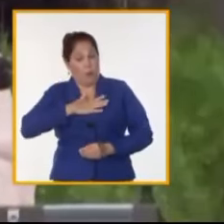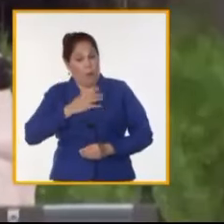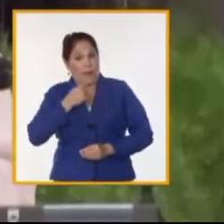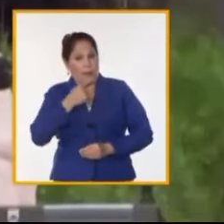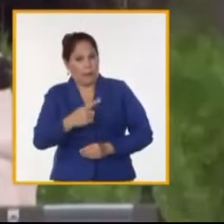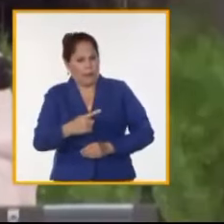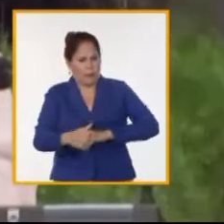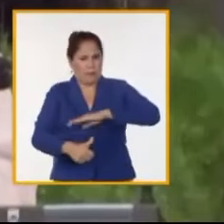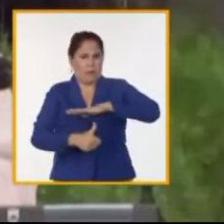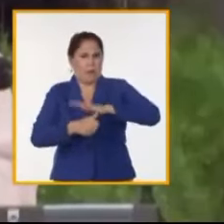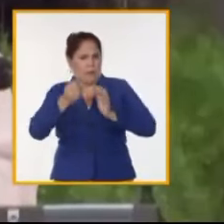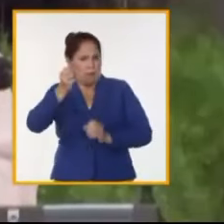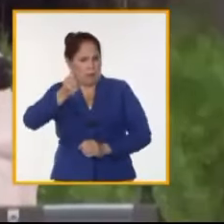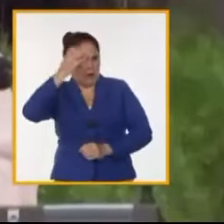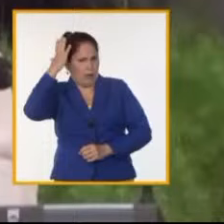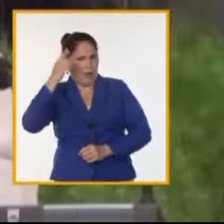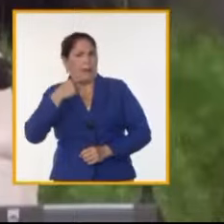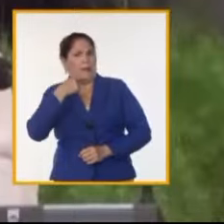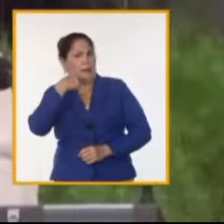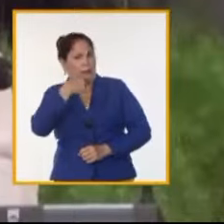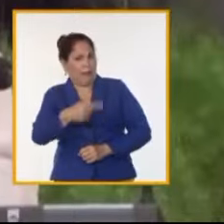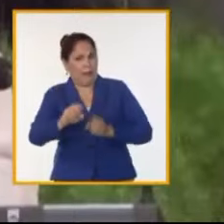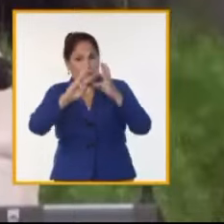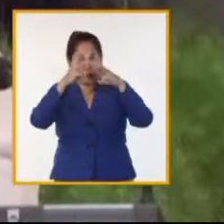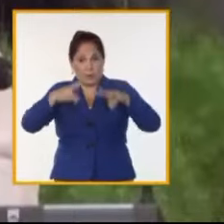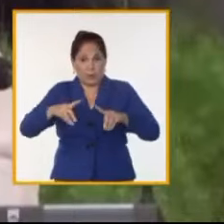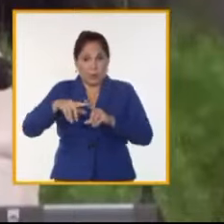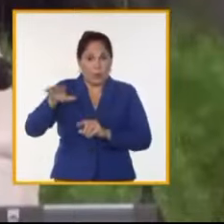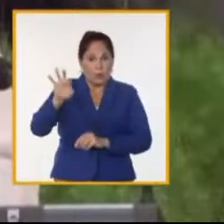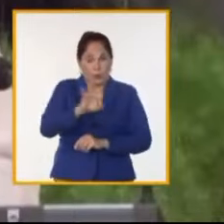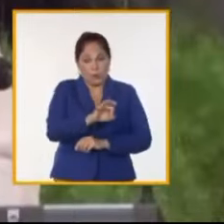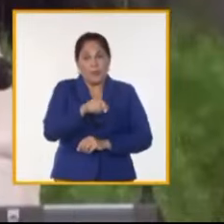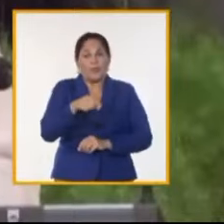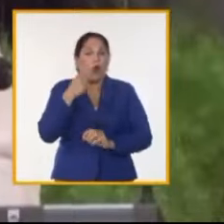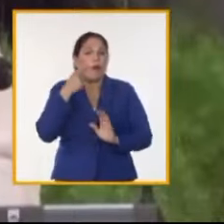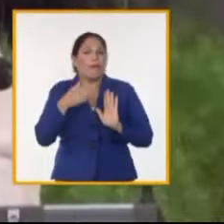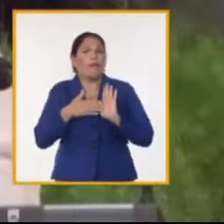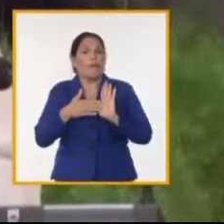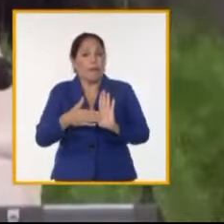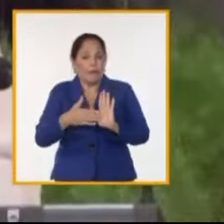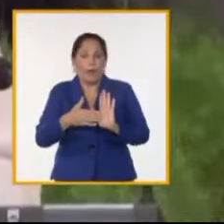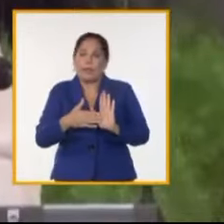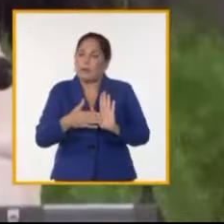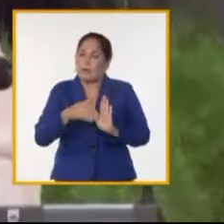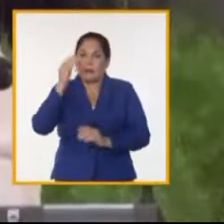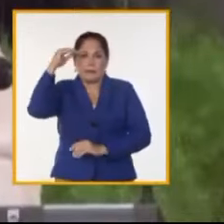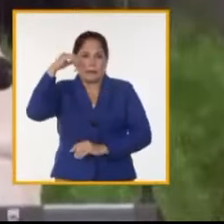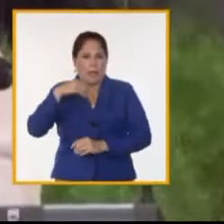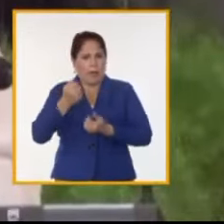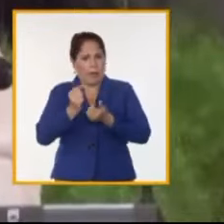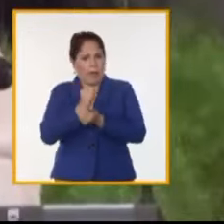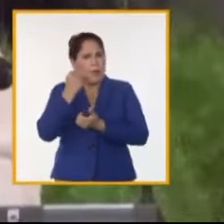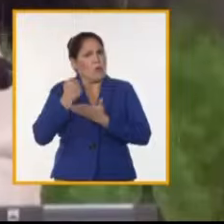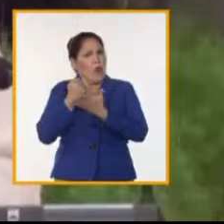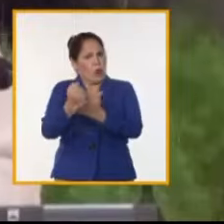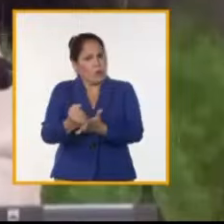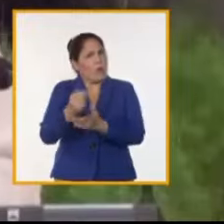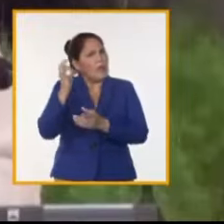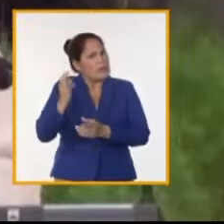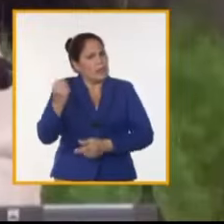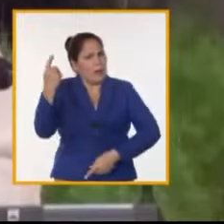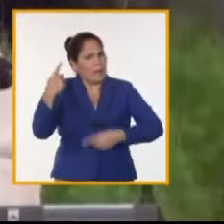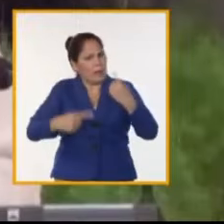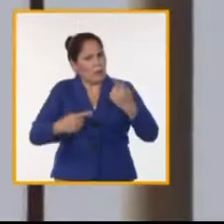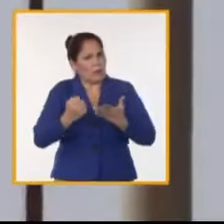presidente Miguel Díaz canel afirmó en la red social x que esto constata lo ampliamente con que Cuba coopera en la batalla contra el